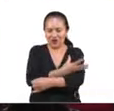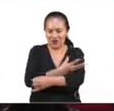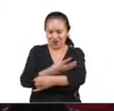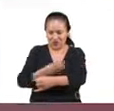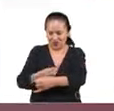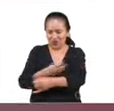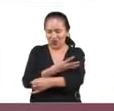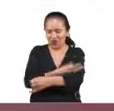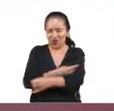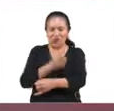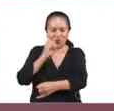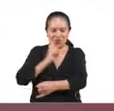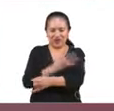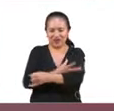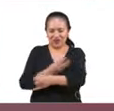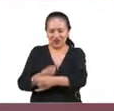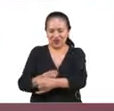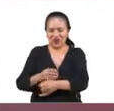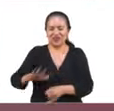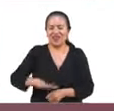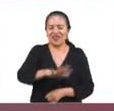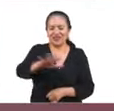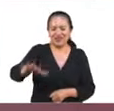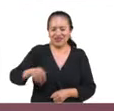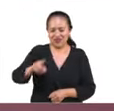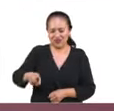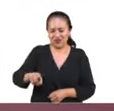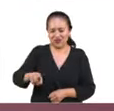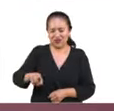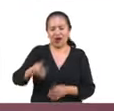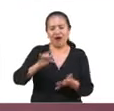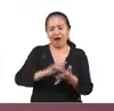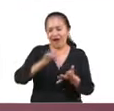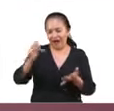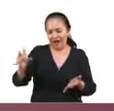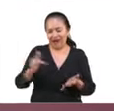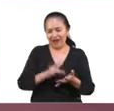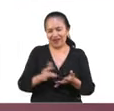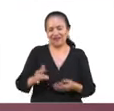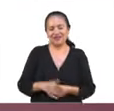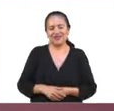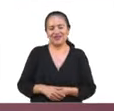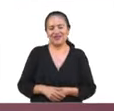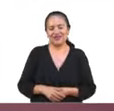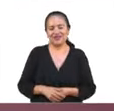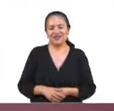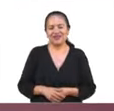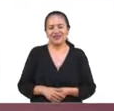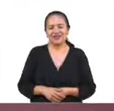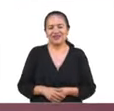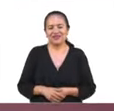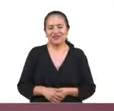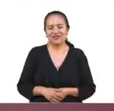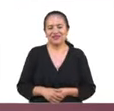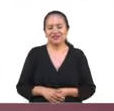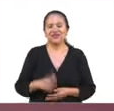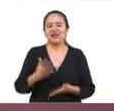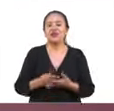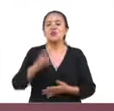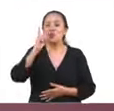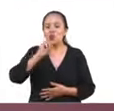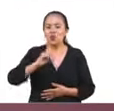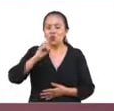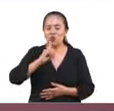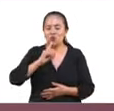territoriales, que son compañeras mujeres. Algún día seremos por lo menos la mitad de quienes